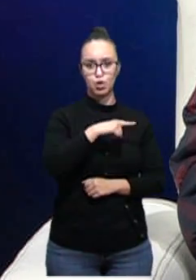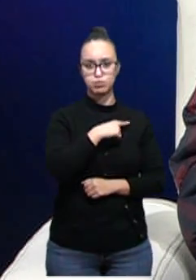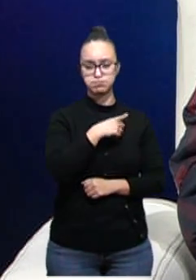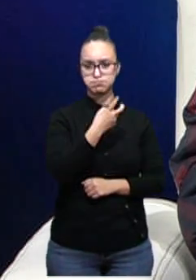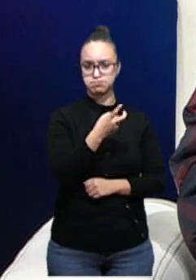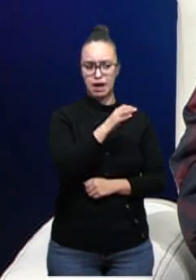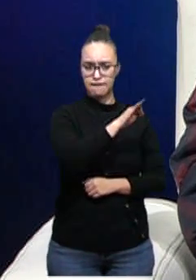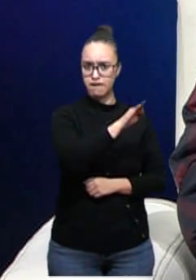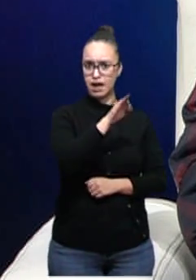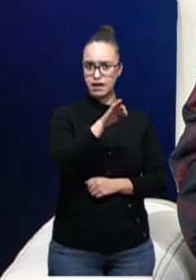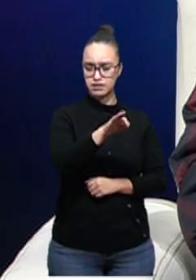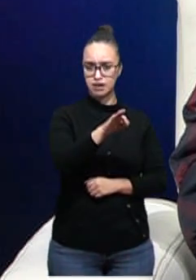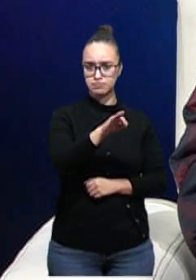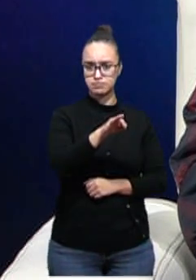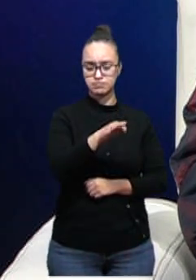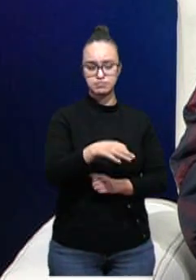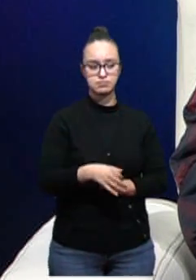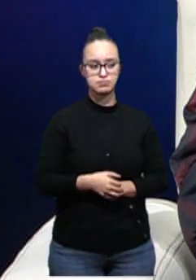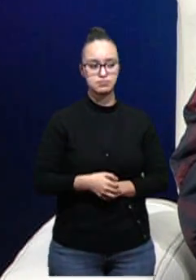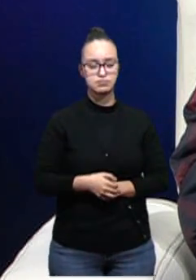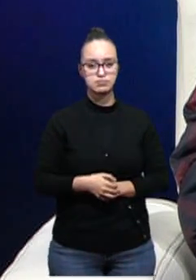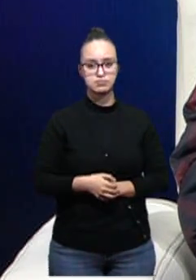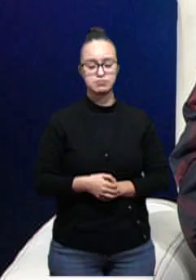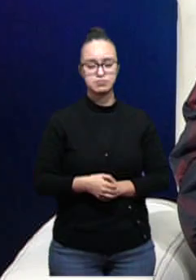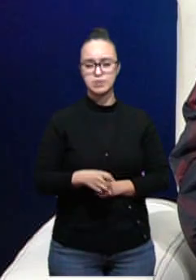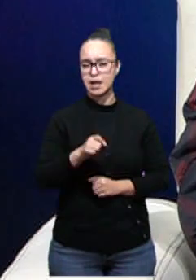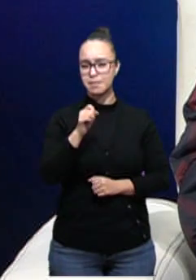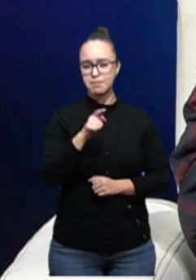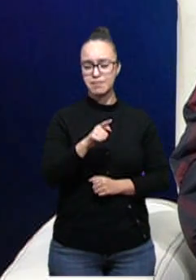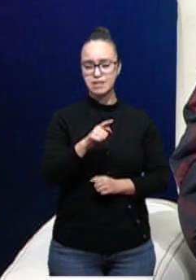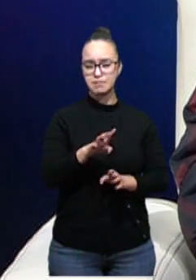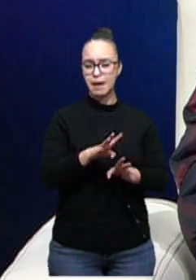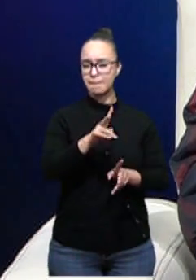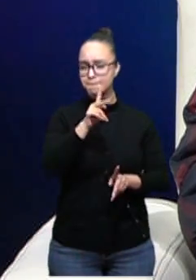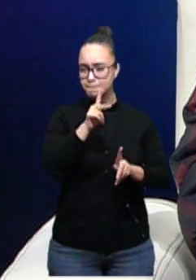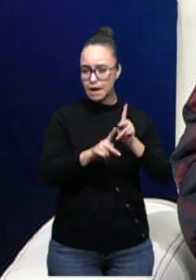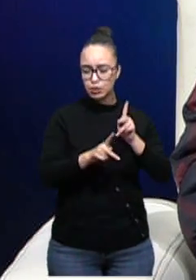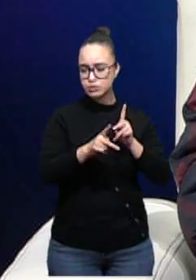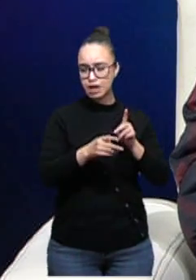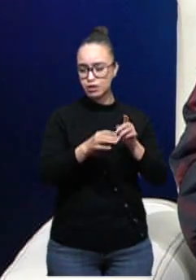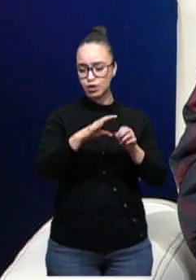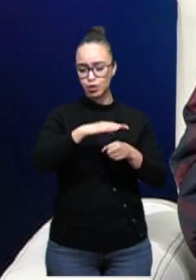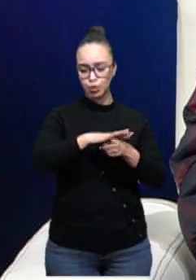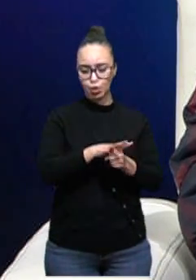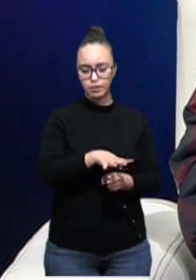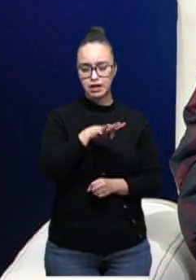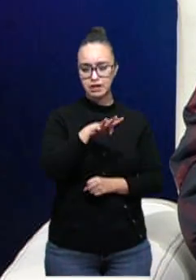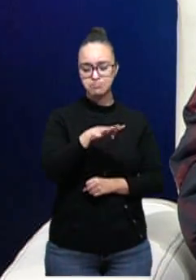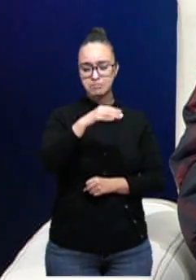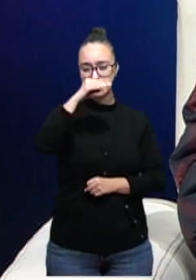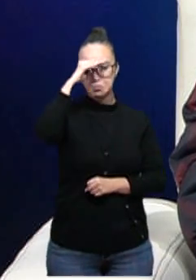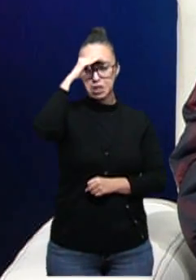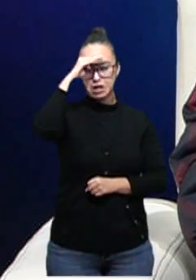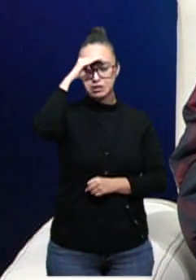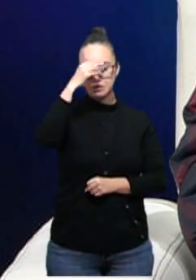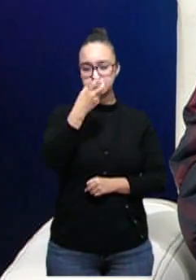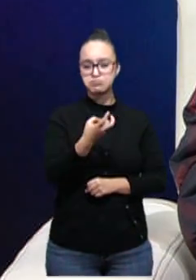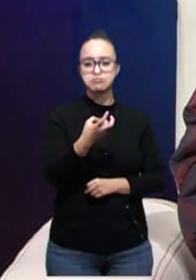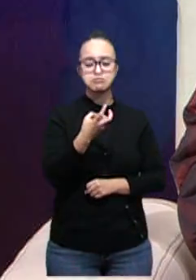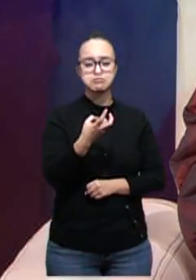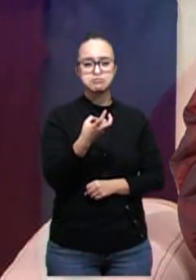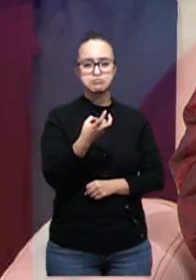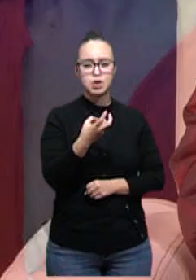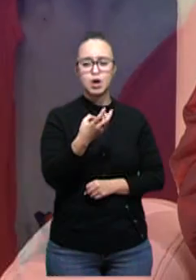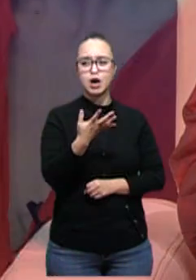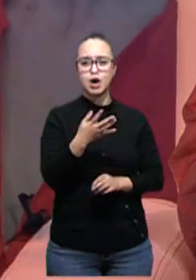partir de esa fecha había una expectativa de la suspensión que se dio por labores de COVID, que en un mes íbamos a regresar. Se había tenido